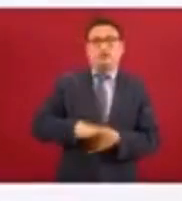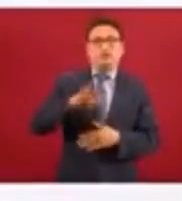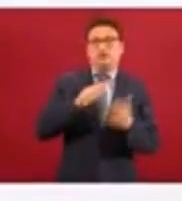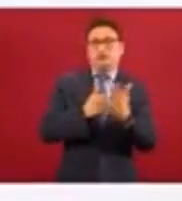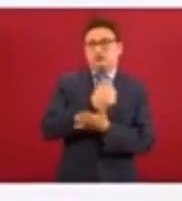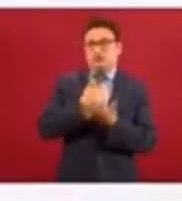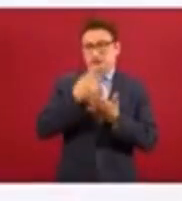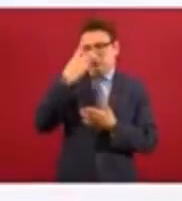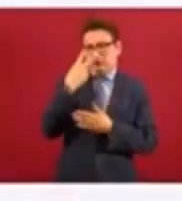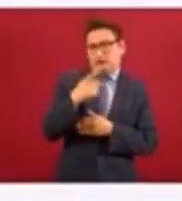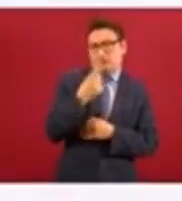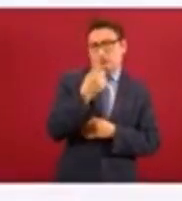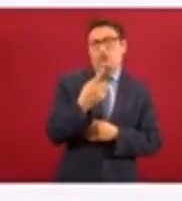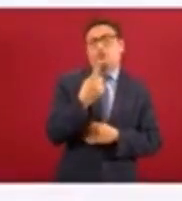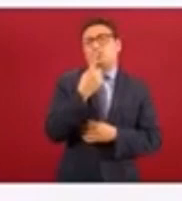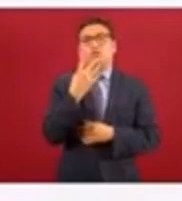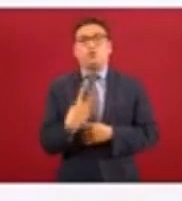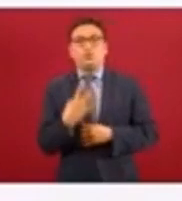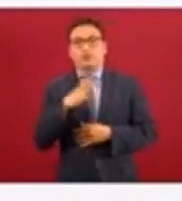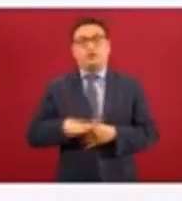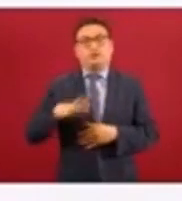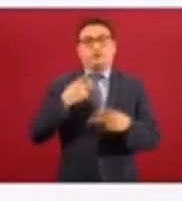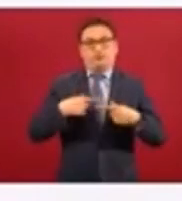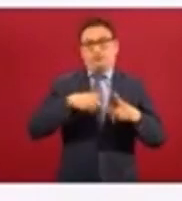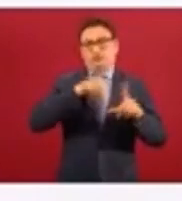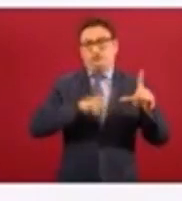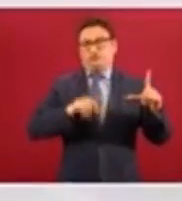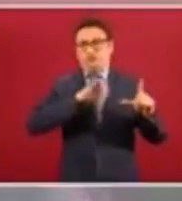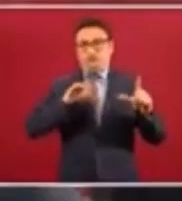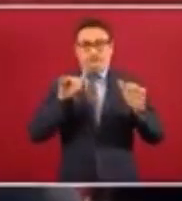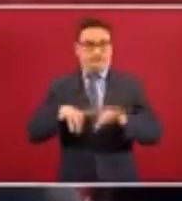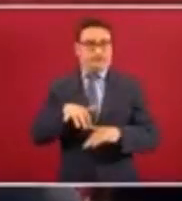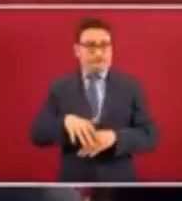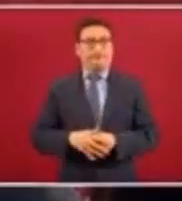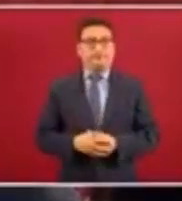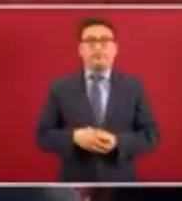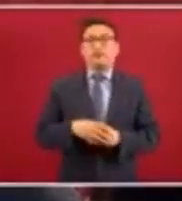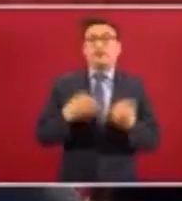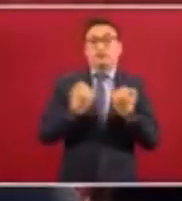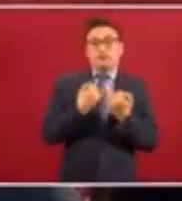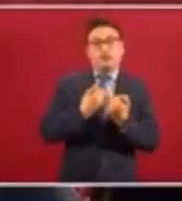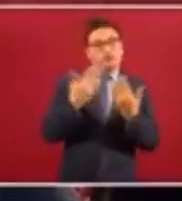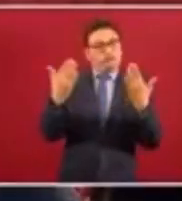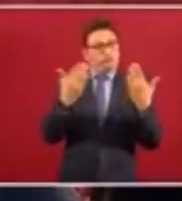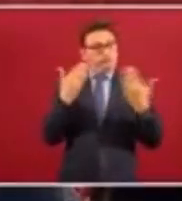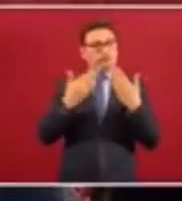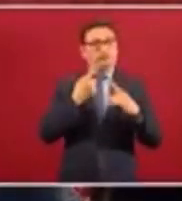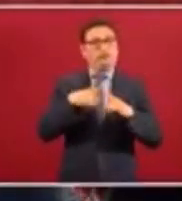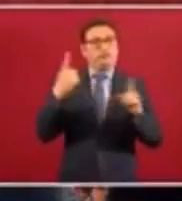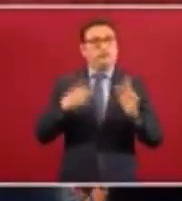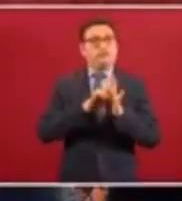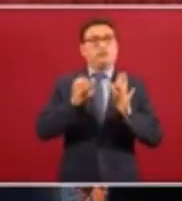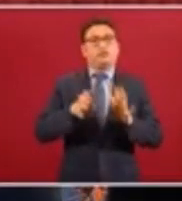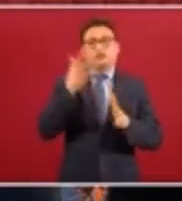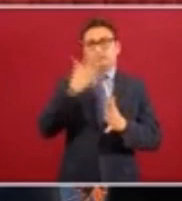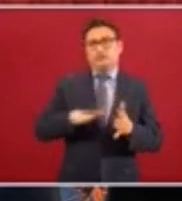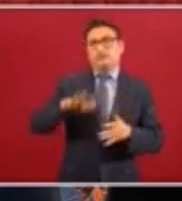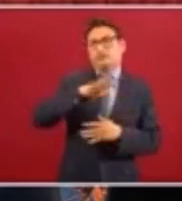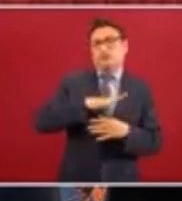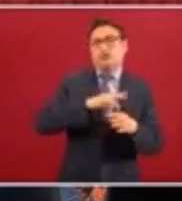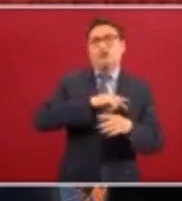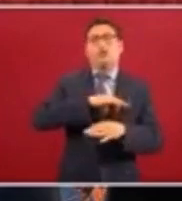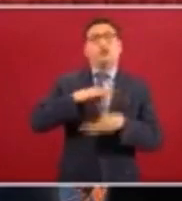casi 1/4 parte de la población del país. La siguiente, cuando lo vemos con respecto a el tamaño de la